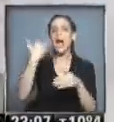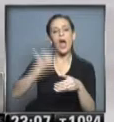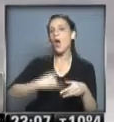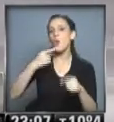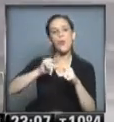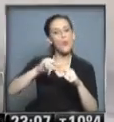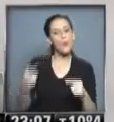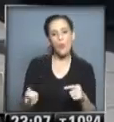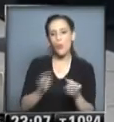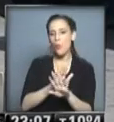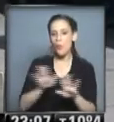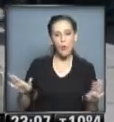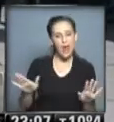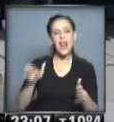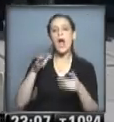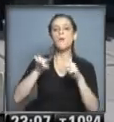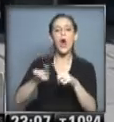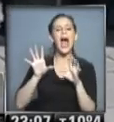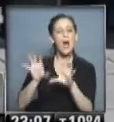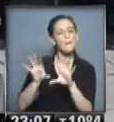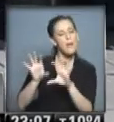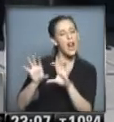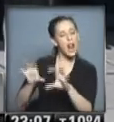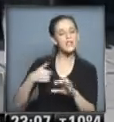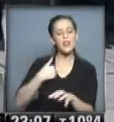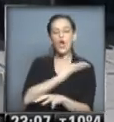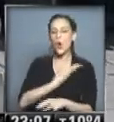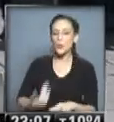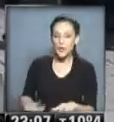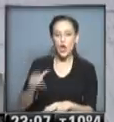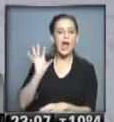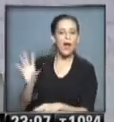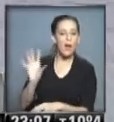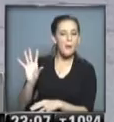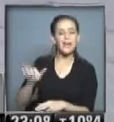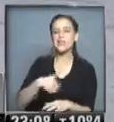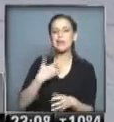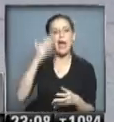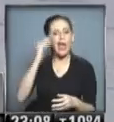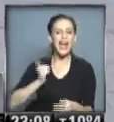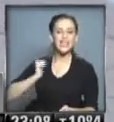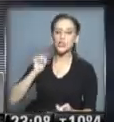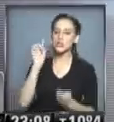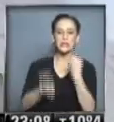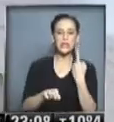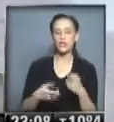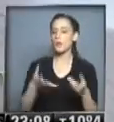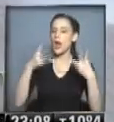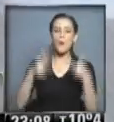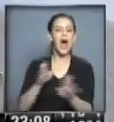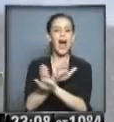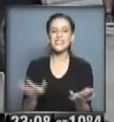movilización pese a las amenazas del gobierno del primer ministro erdogán que amenazó con sacar el ejército a las calles para terminar con las protestas populares